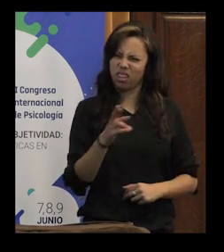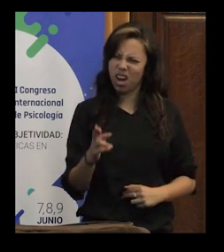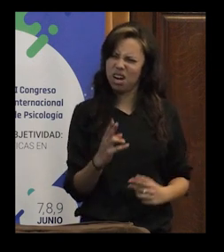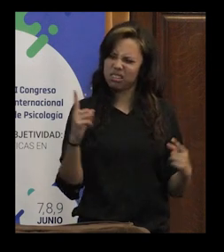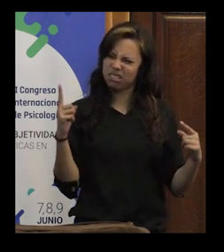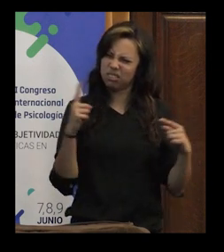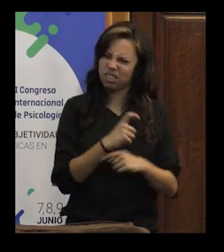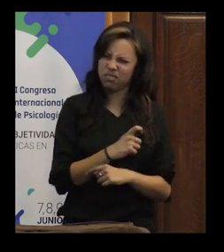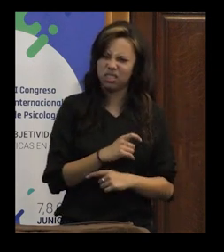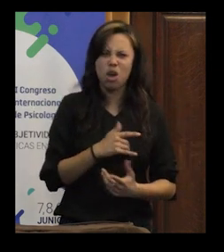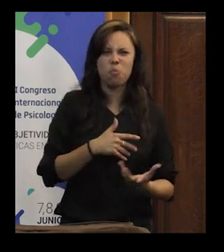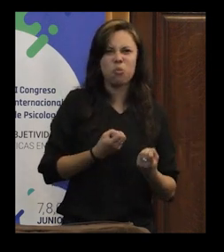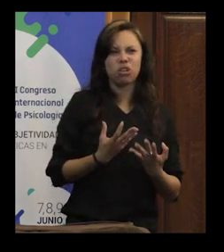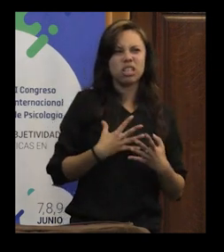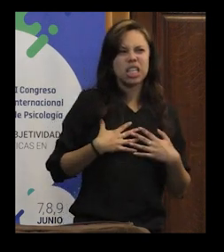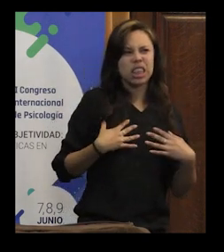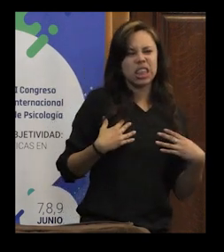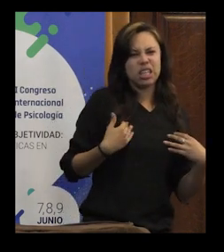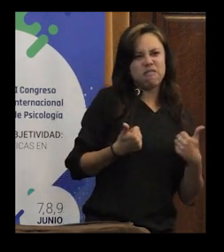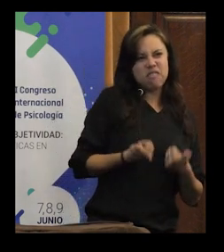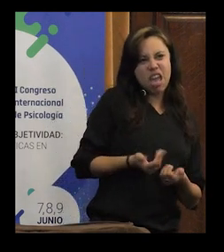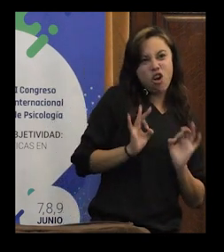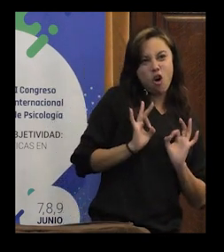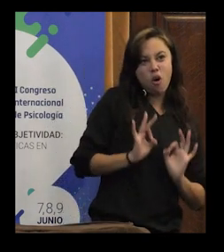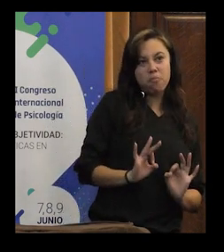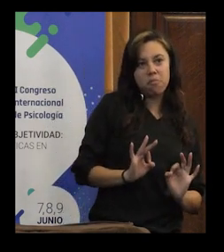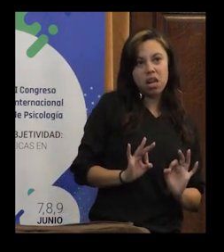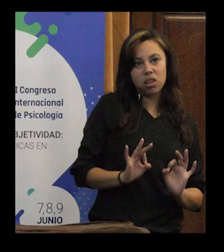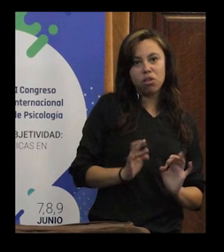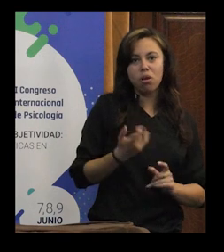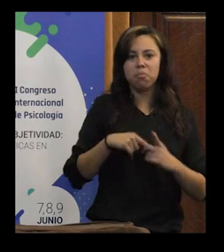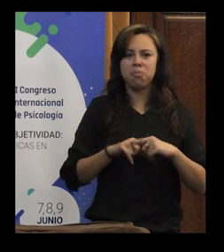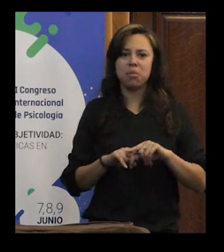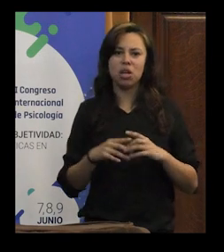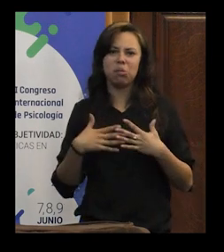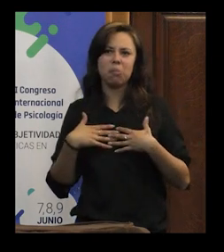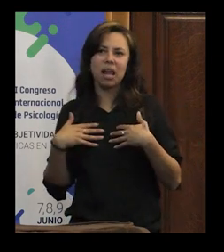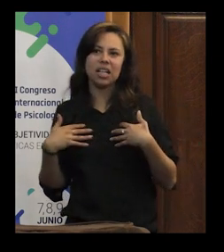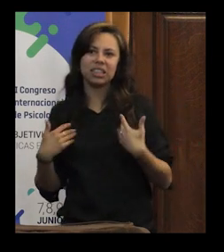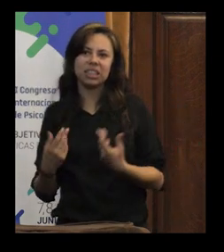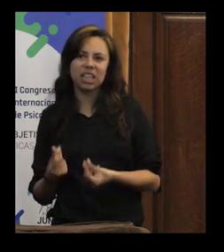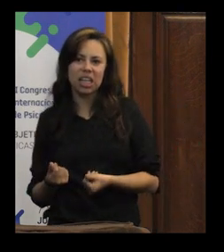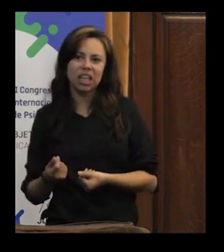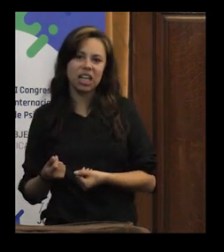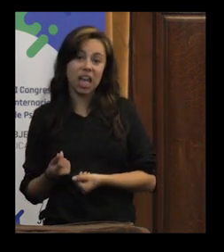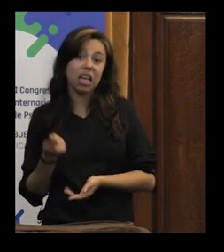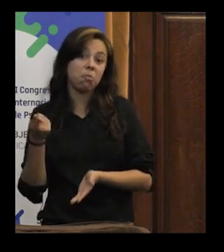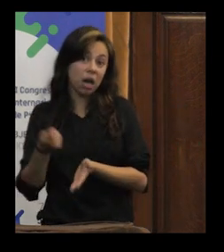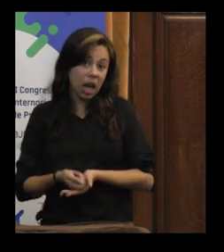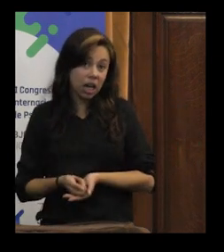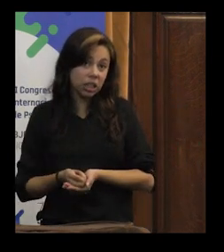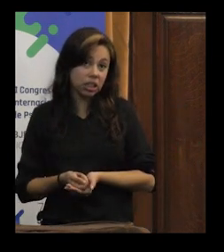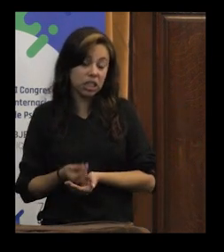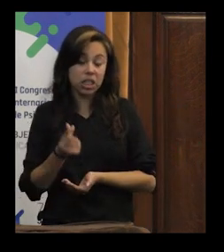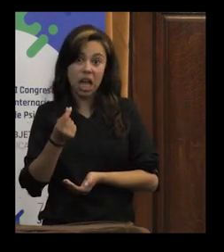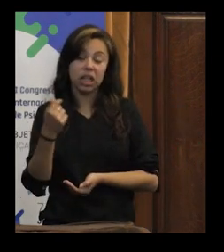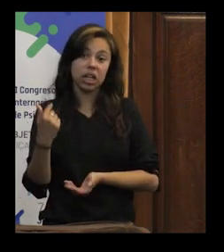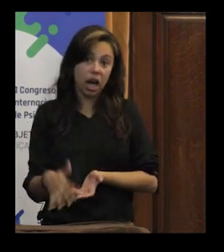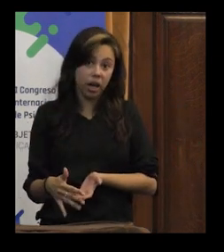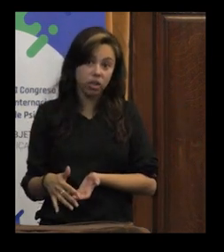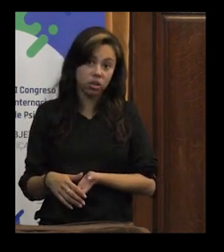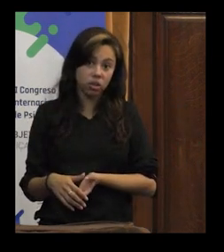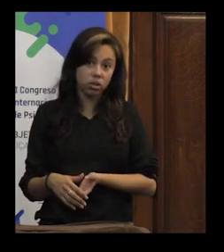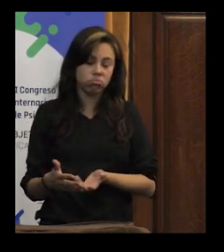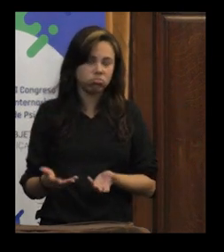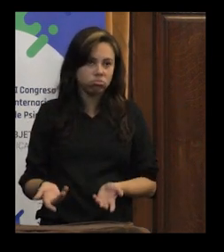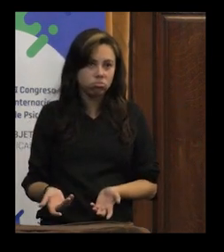ejercicio de un placer, pero un placer que tiene un costo y un precio tan alto. Entonces, es